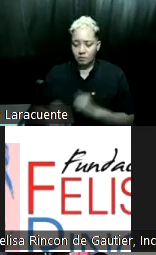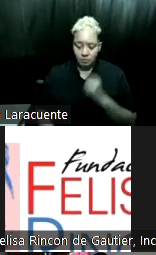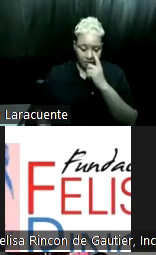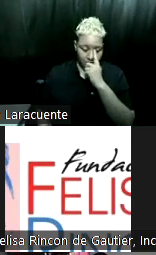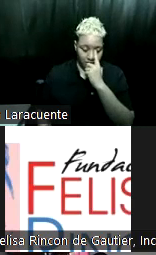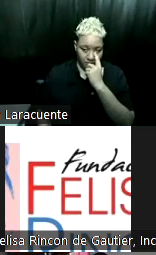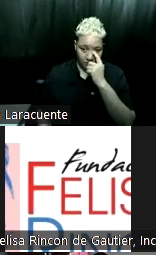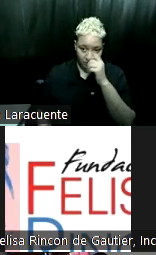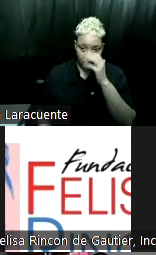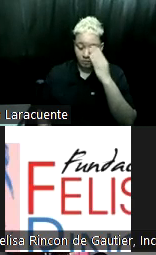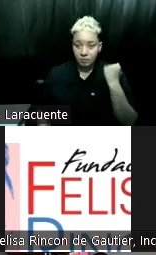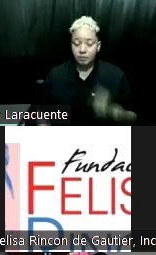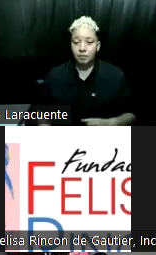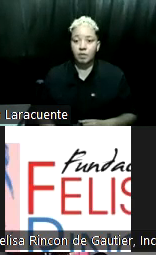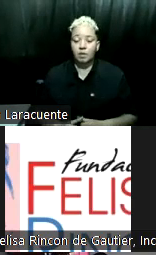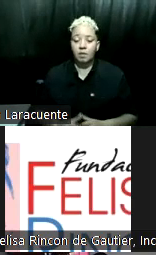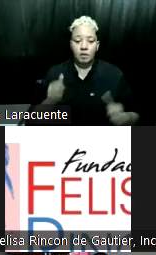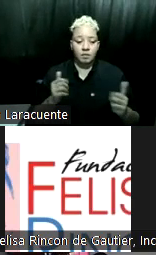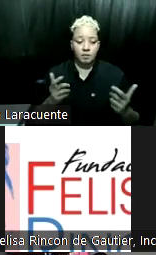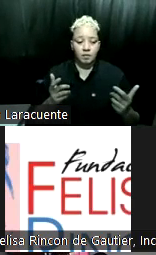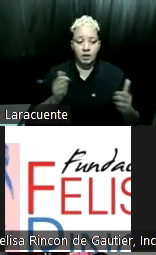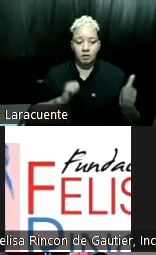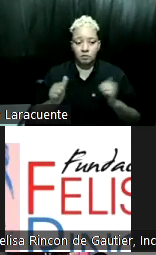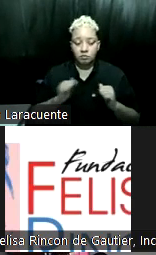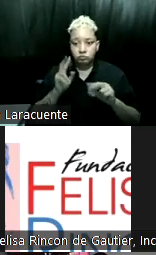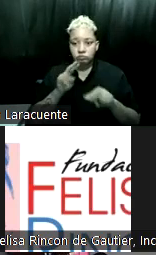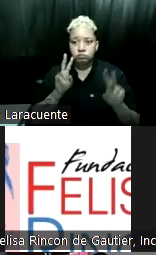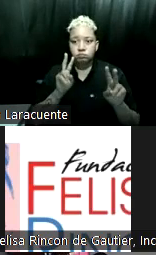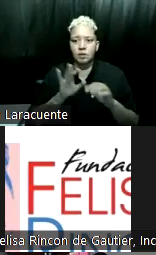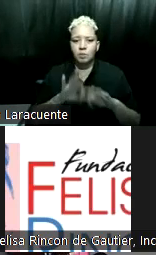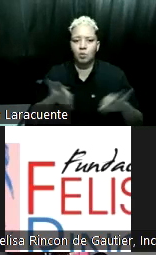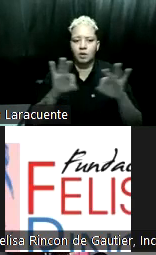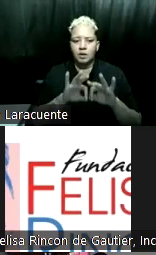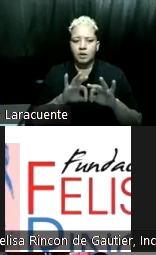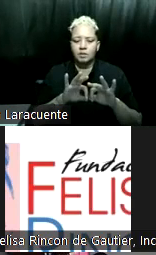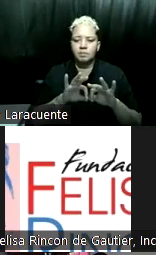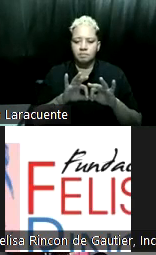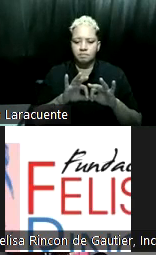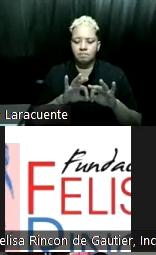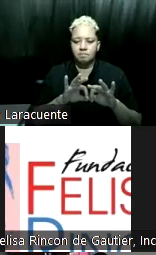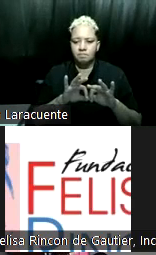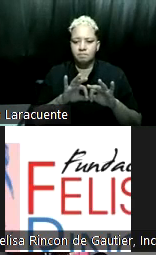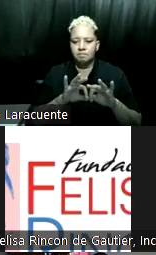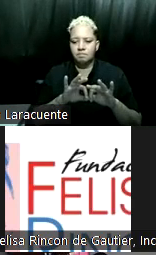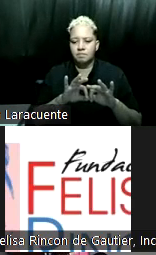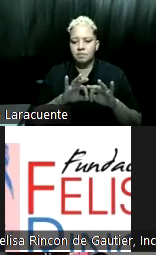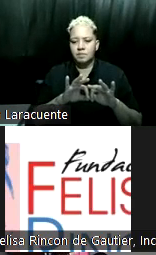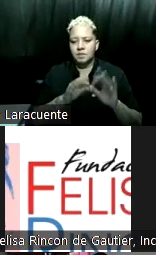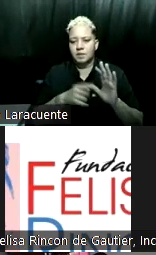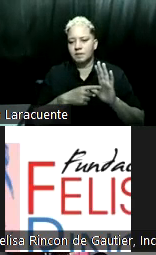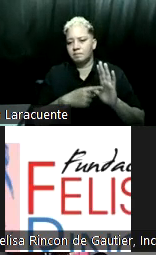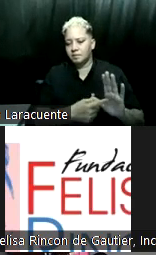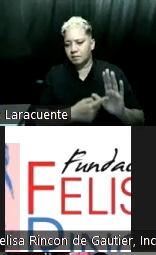fue el evento aficionado más importante y de más envergadura que se había